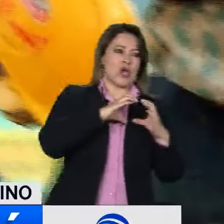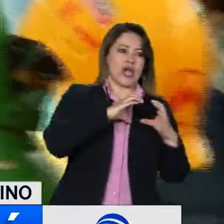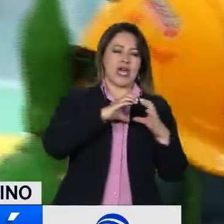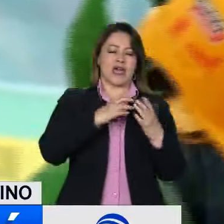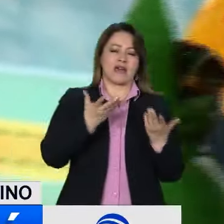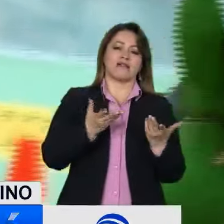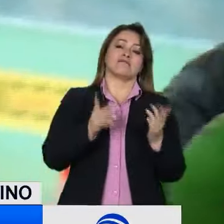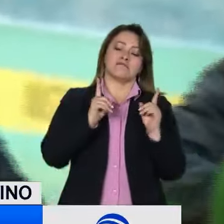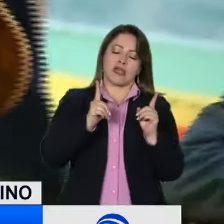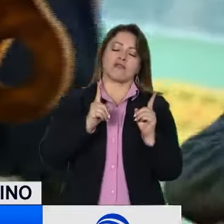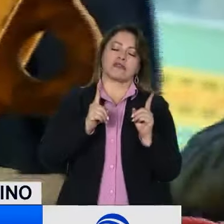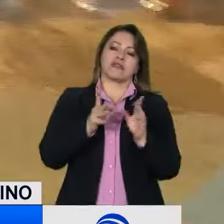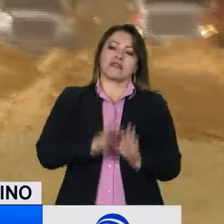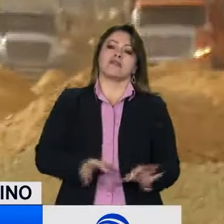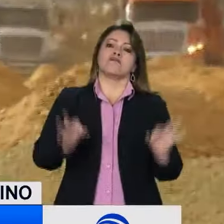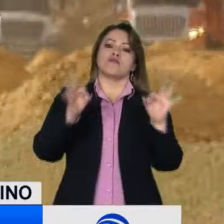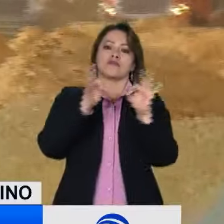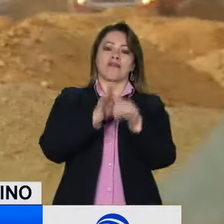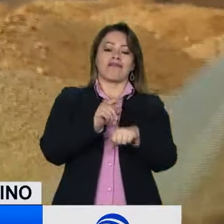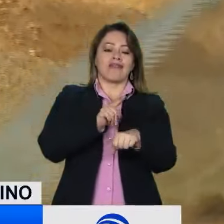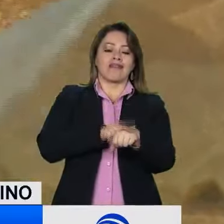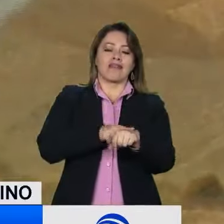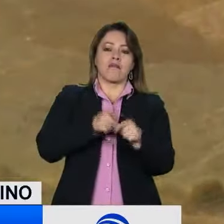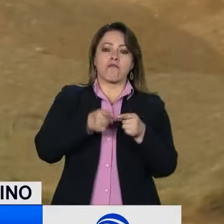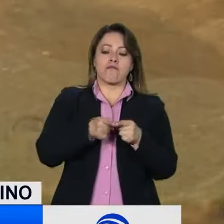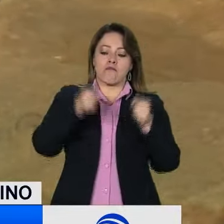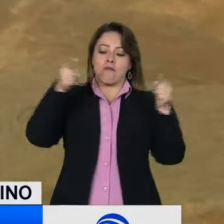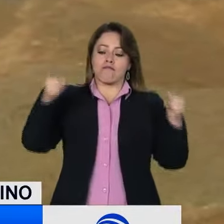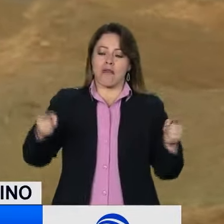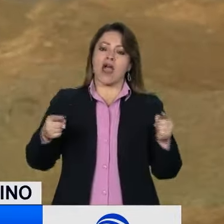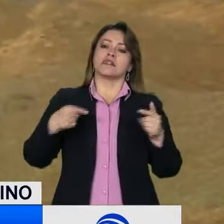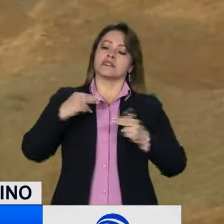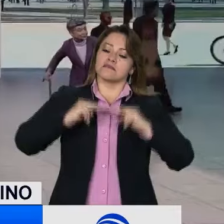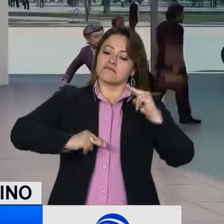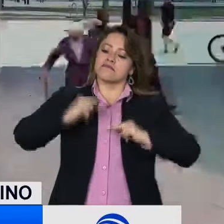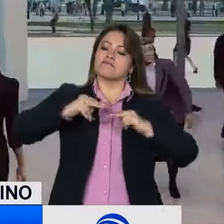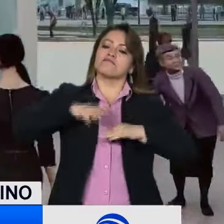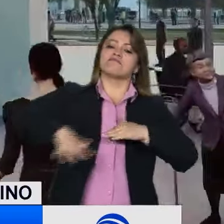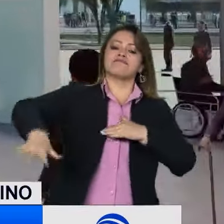que se deberían ampliar los plazos para garantizar la continuidad de las obras en la capital.